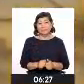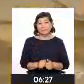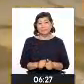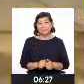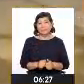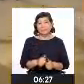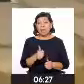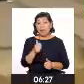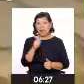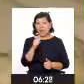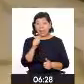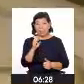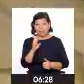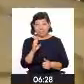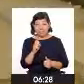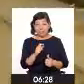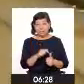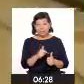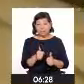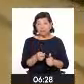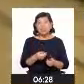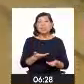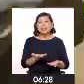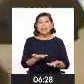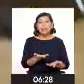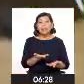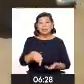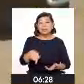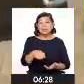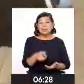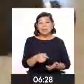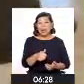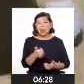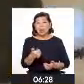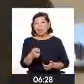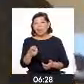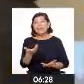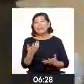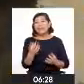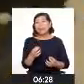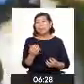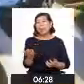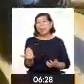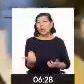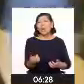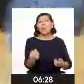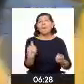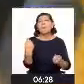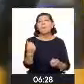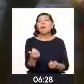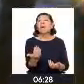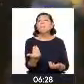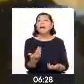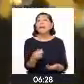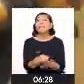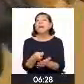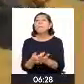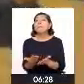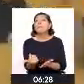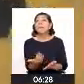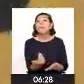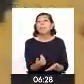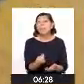Y en Ate se detuvo a los repartidores, dos extranjeros que cobraban cupos a los mototaxistas del distrito. Ellos